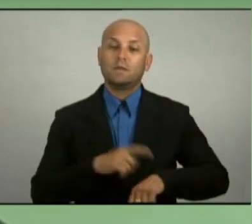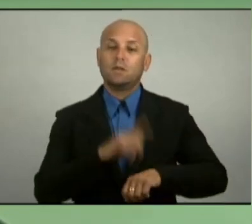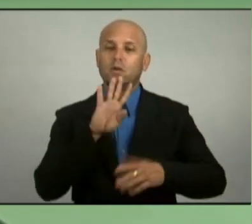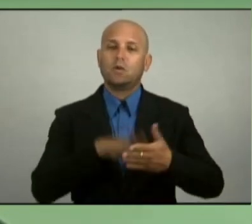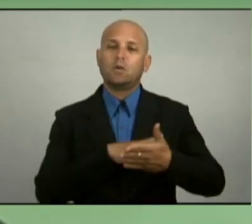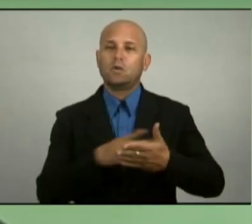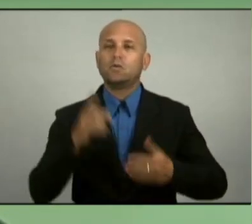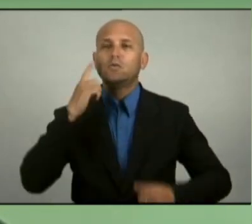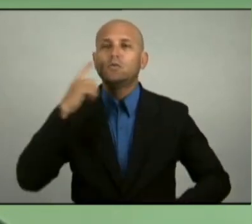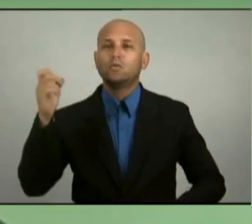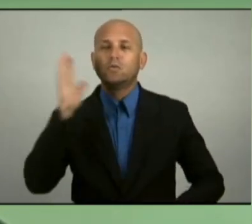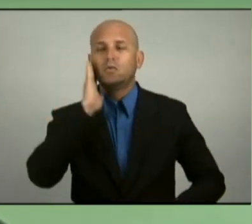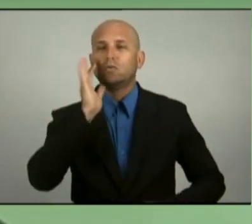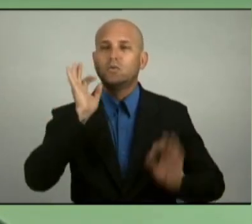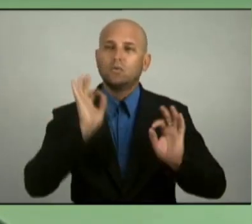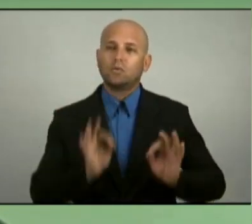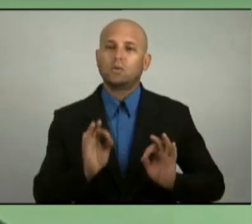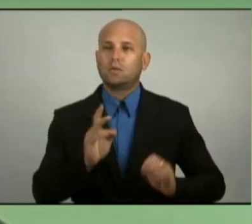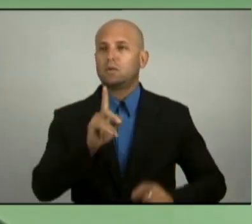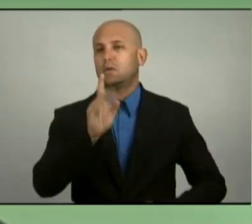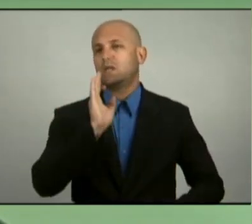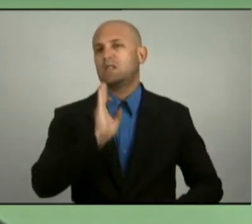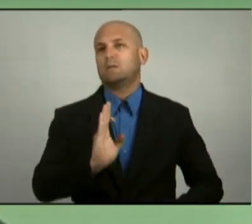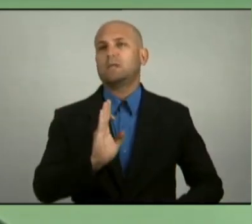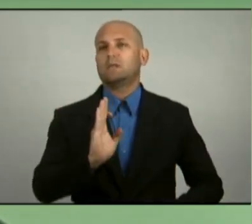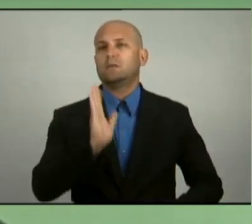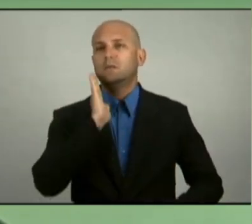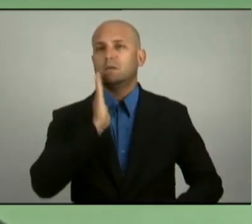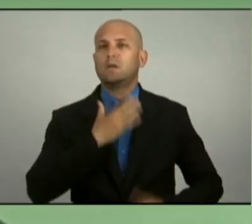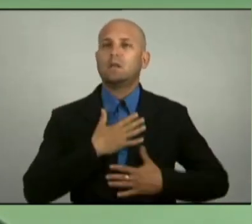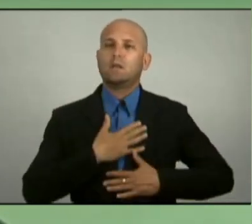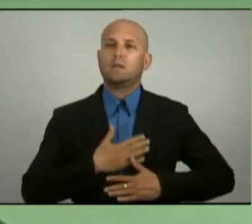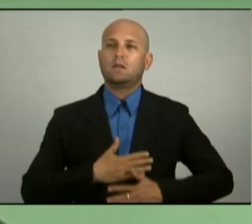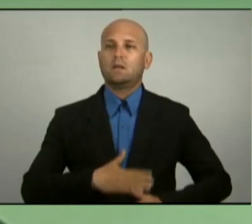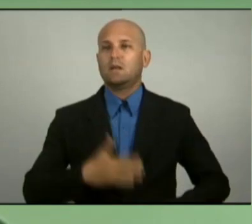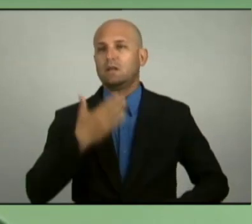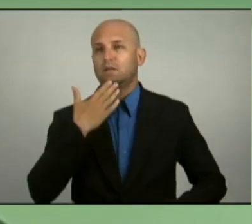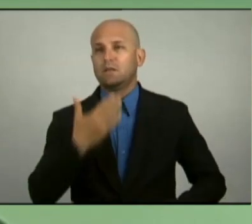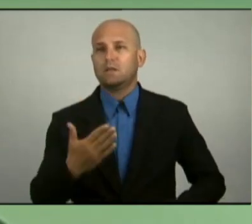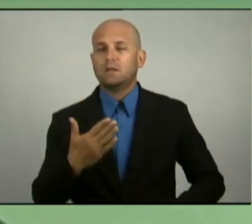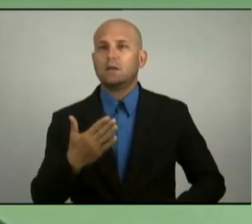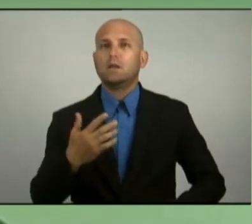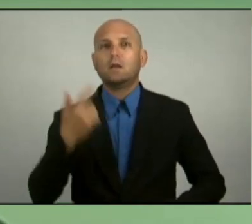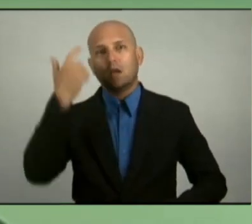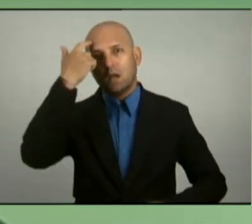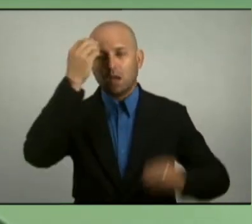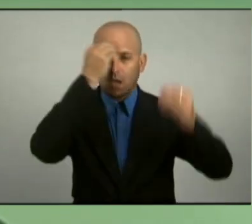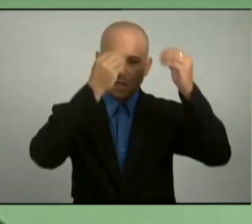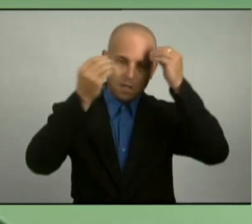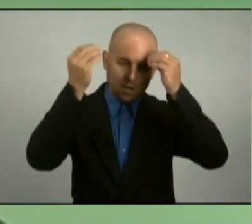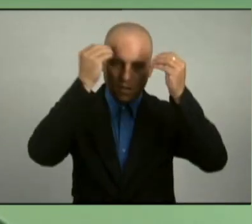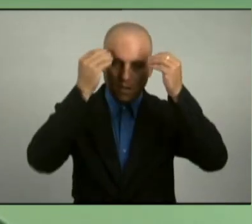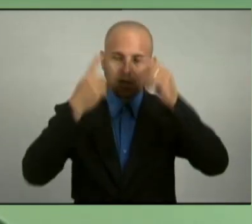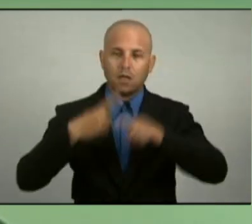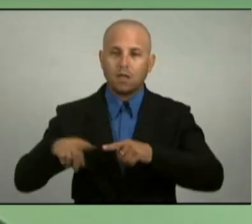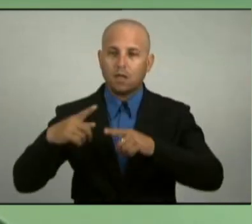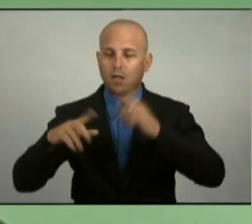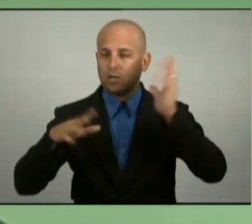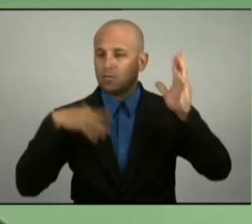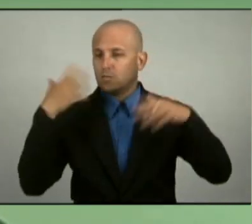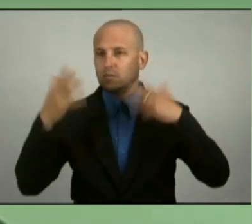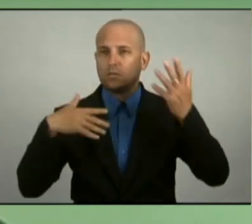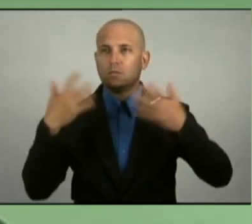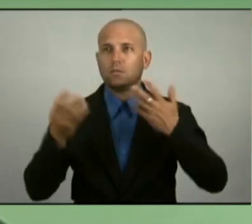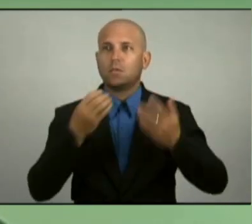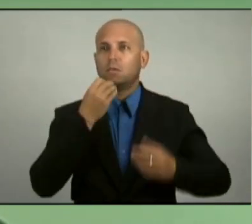sueño es algo eh sagrado que debe ser para descansar no para entonces ocupar la mente con tendencia porque eso te puede llevar a estar